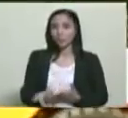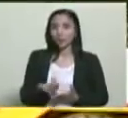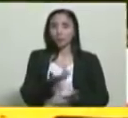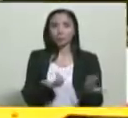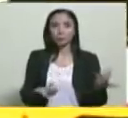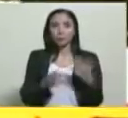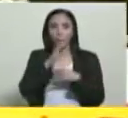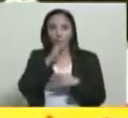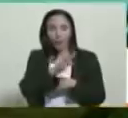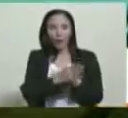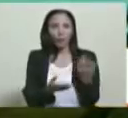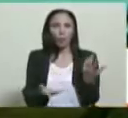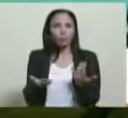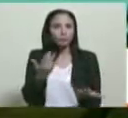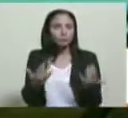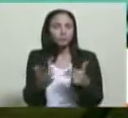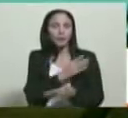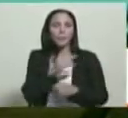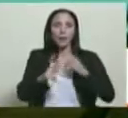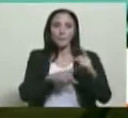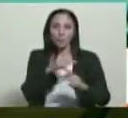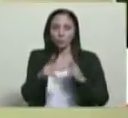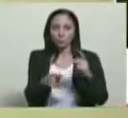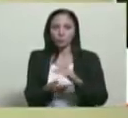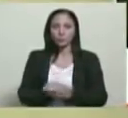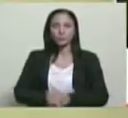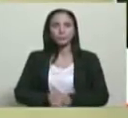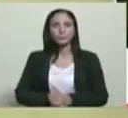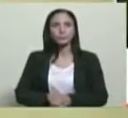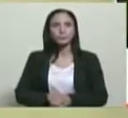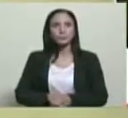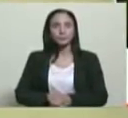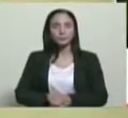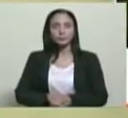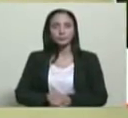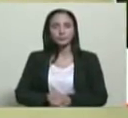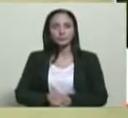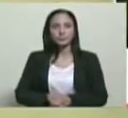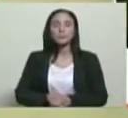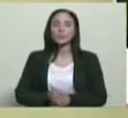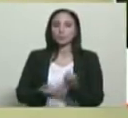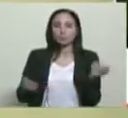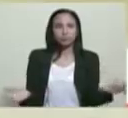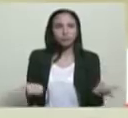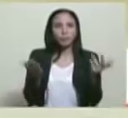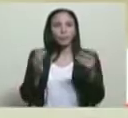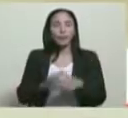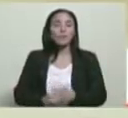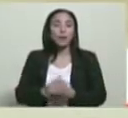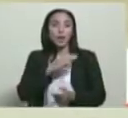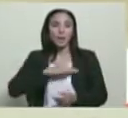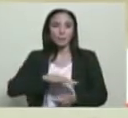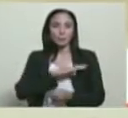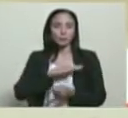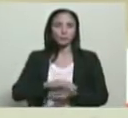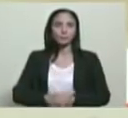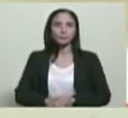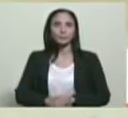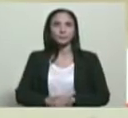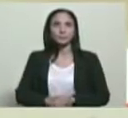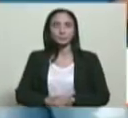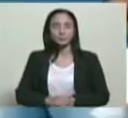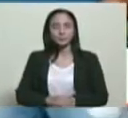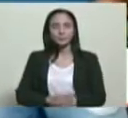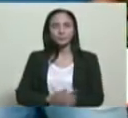banco de insumos para la producción de las diferentes unidades productivas que promueva la gran misión Chamba Juvenil. Yo quiero,